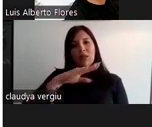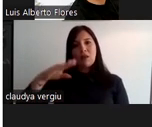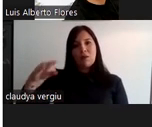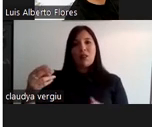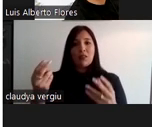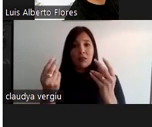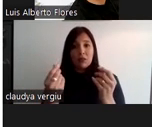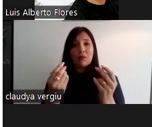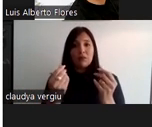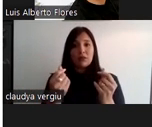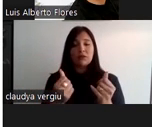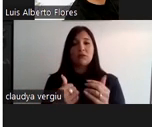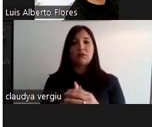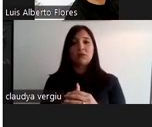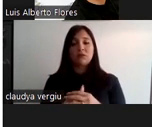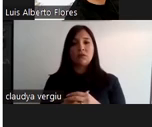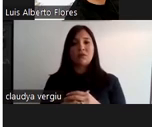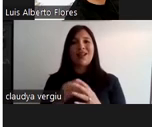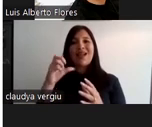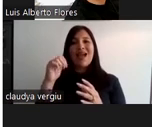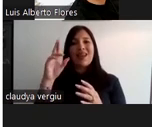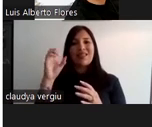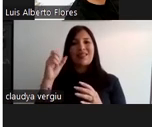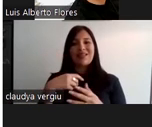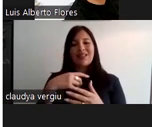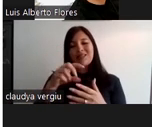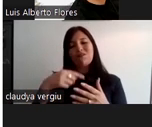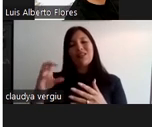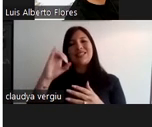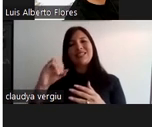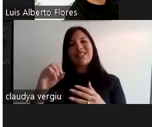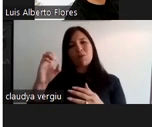tal que se adecuen a las características y necesidades de los diferentes segmentos